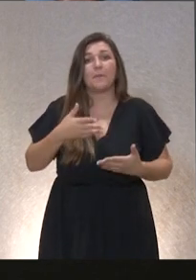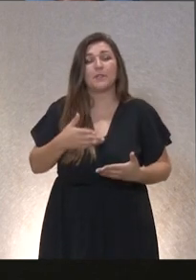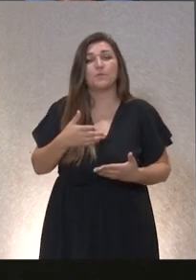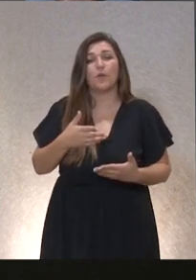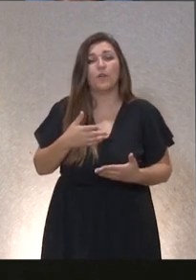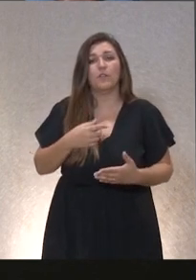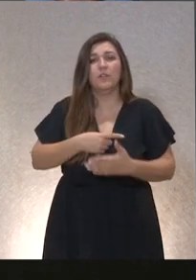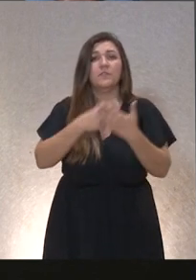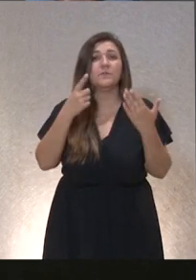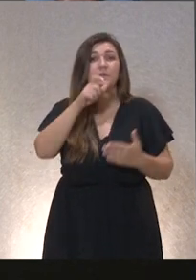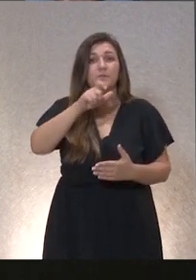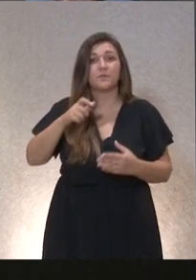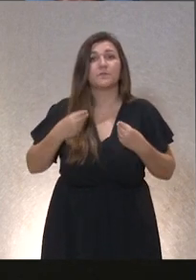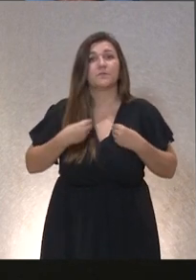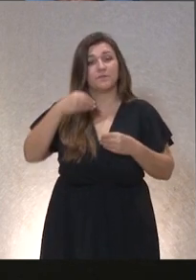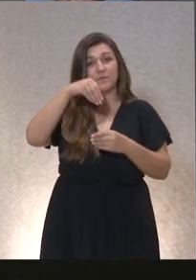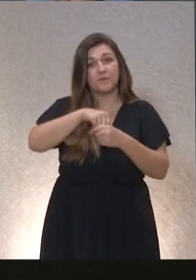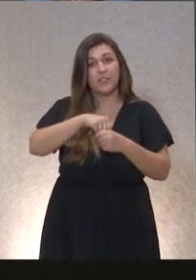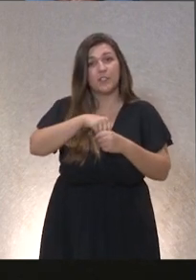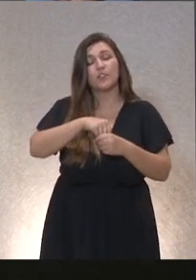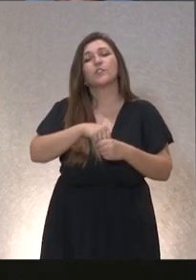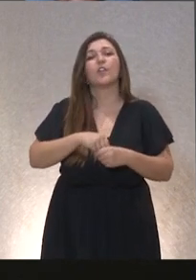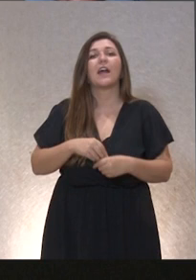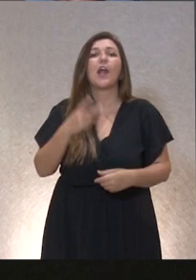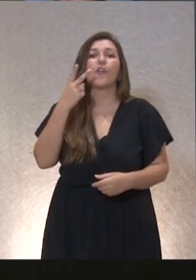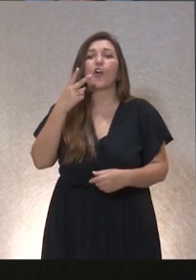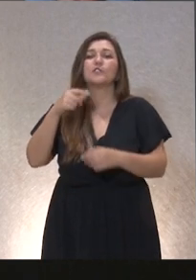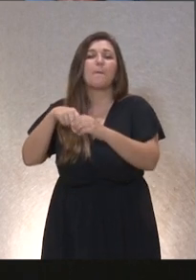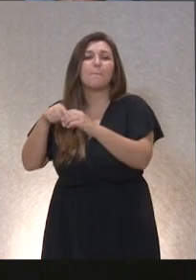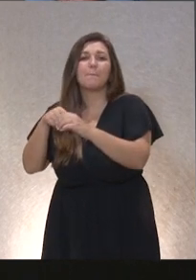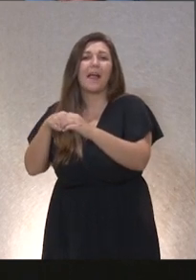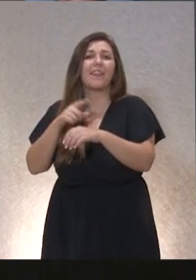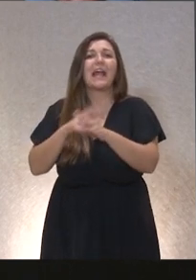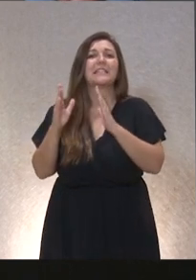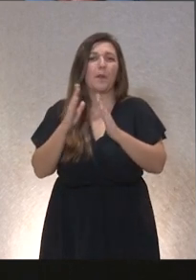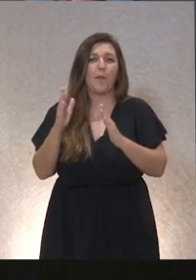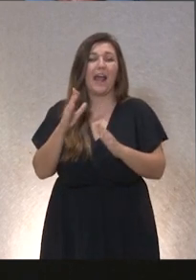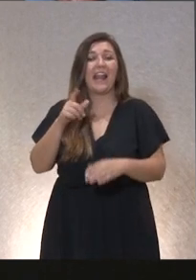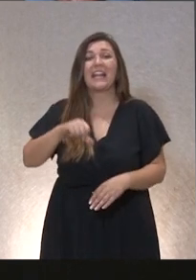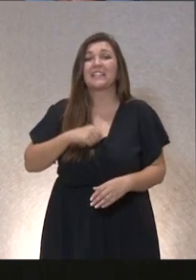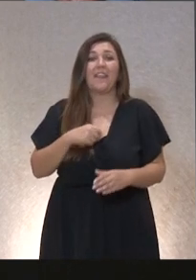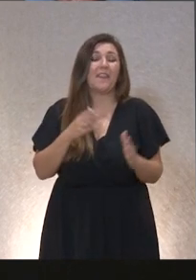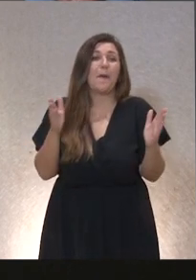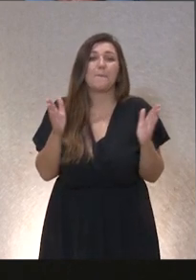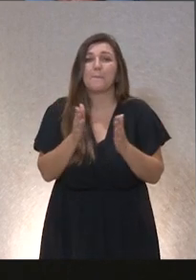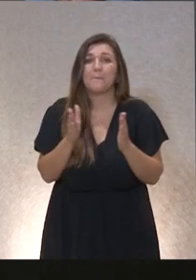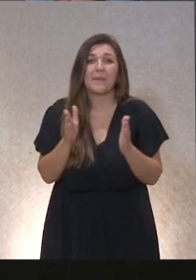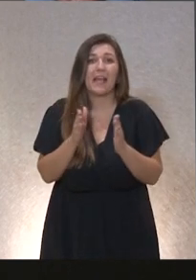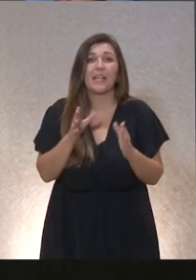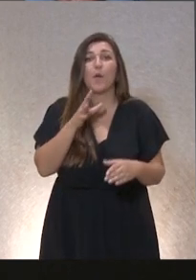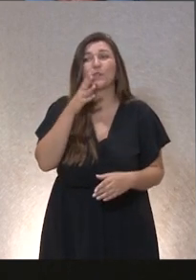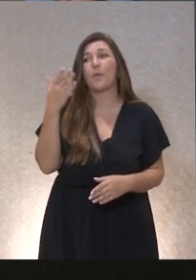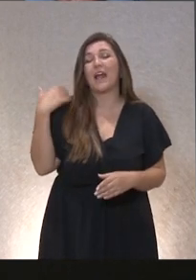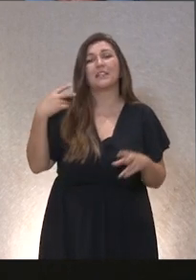Estancia permanente Y tenemos dos dos plazas para temporales eh Como veis la residencia es pequeñina porque ya desde un